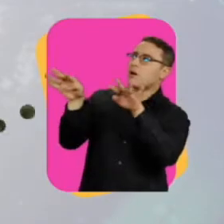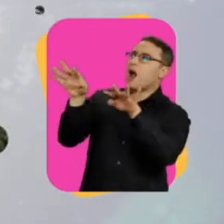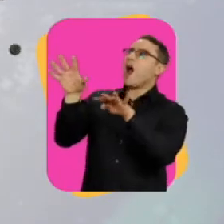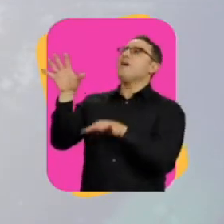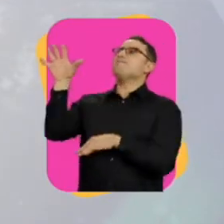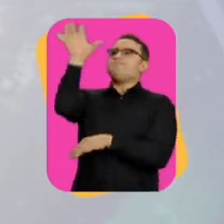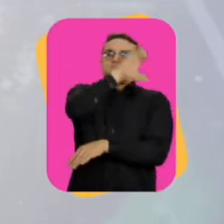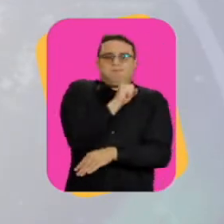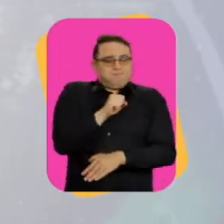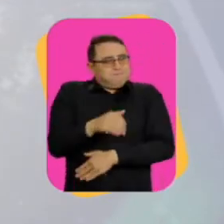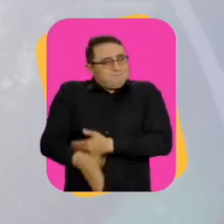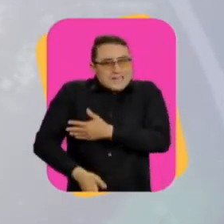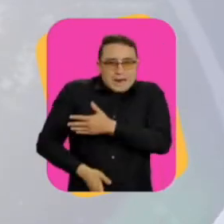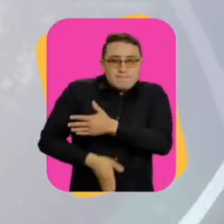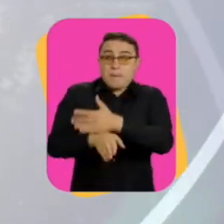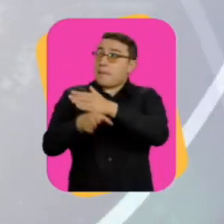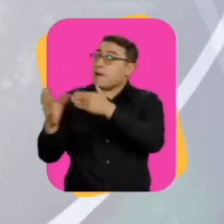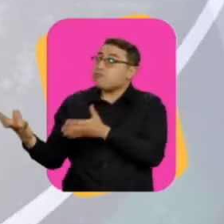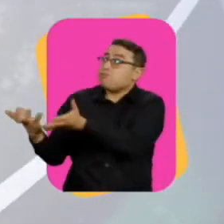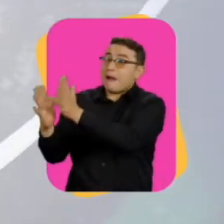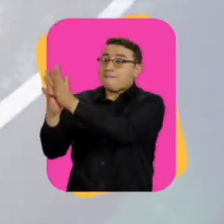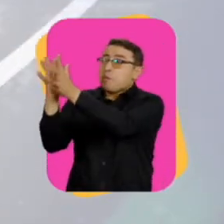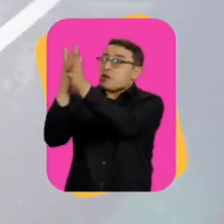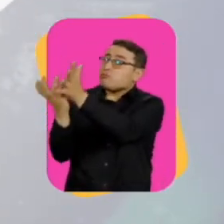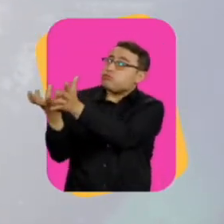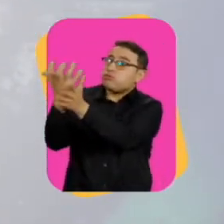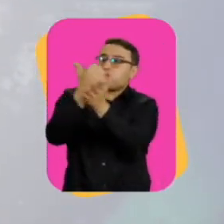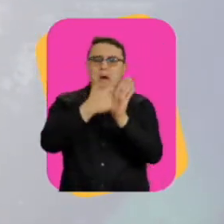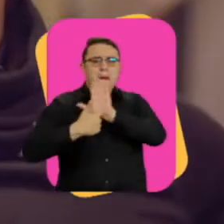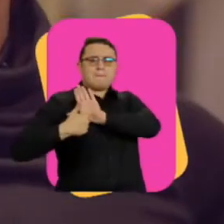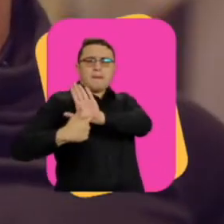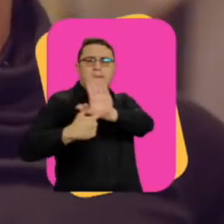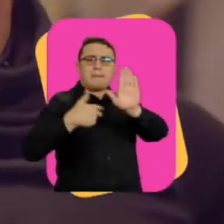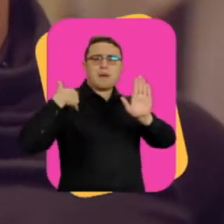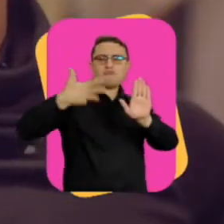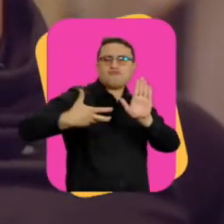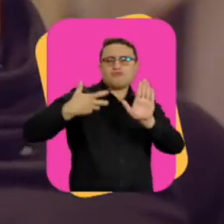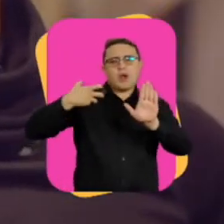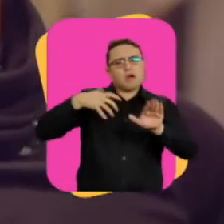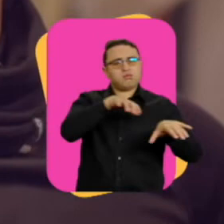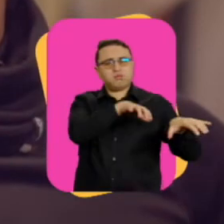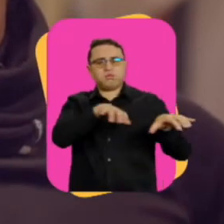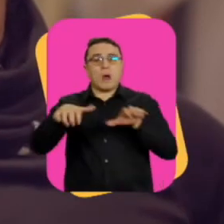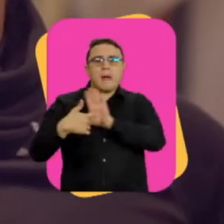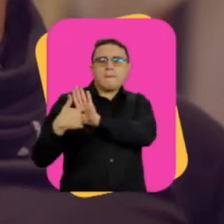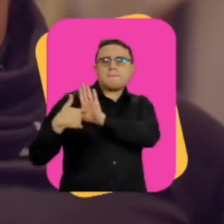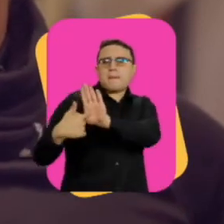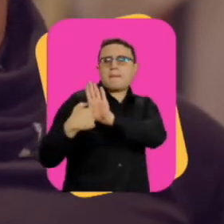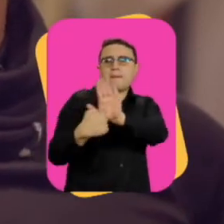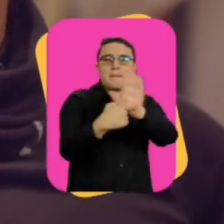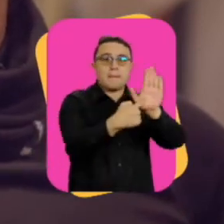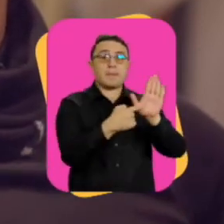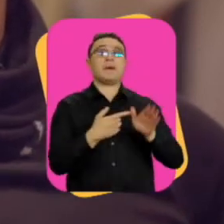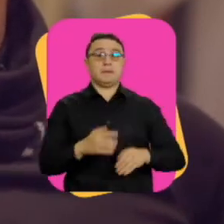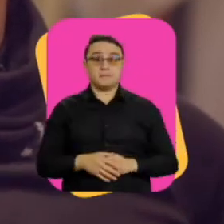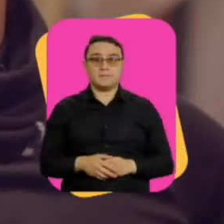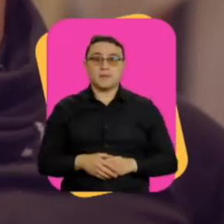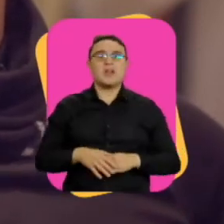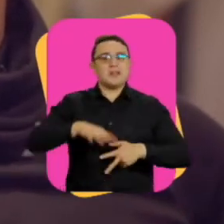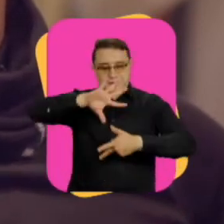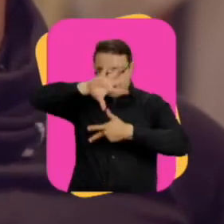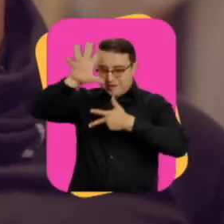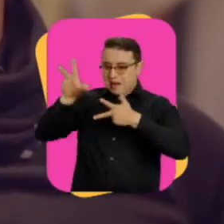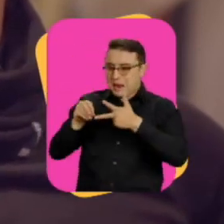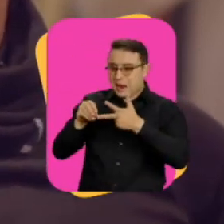a seguir visibilizando este tipo de historias. En ese orden de ideas, Enlace 13 se fue convirtiendo